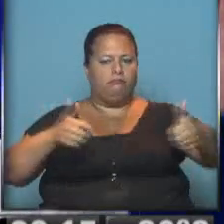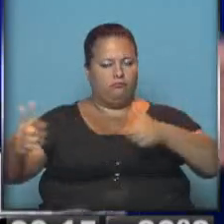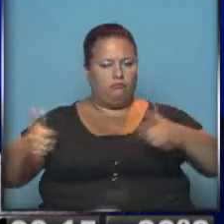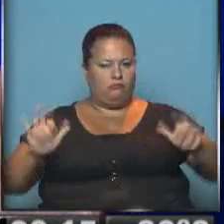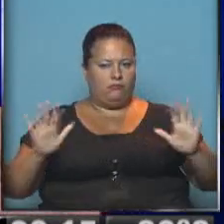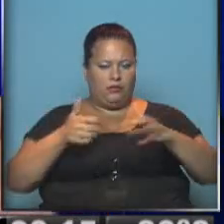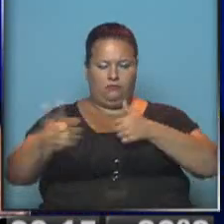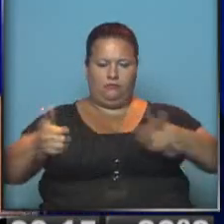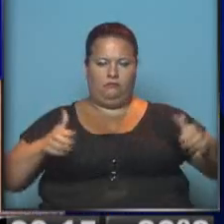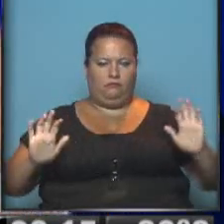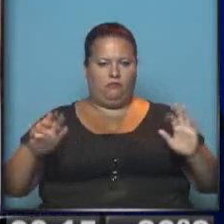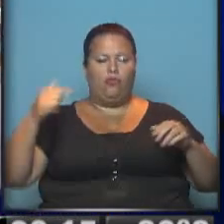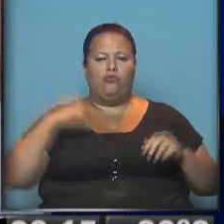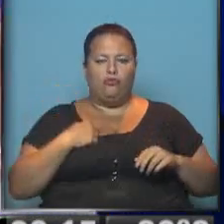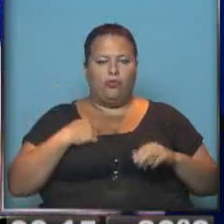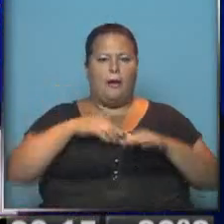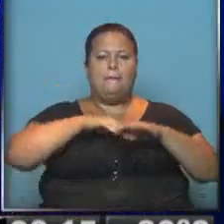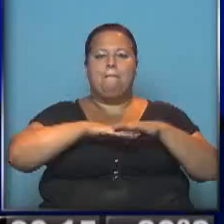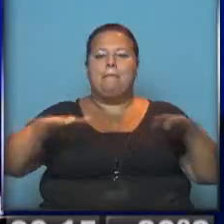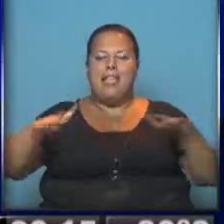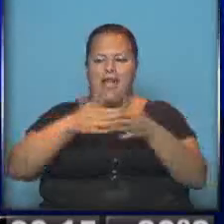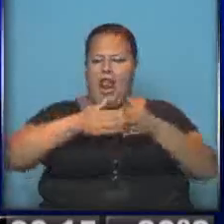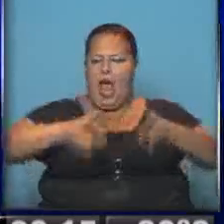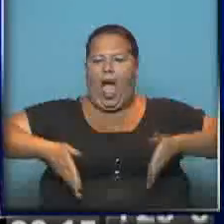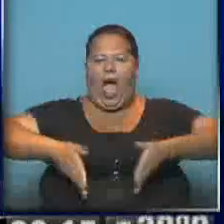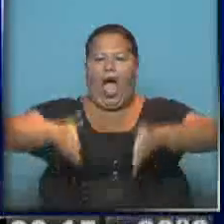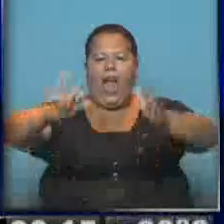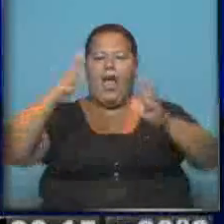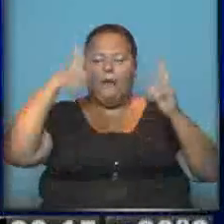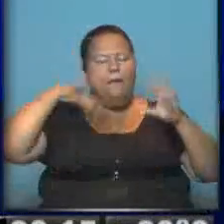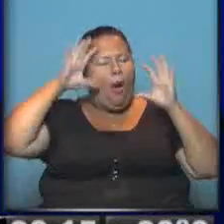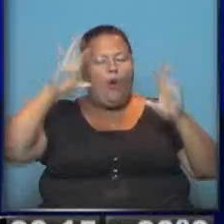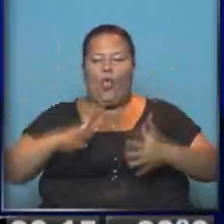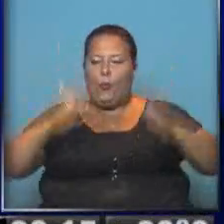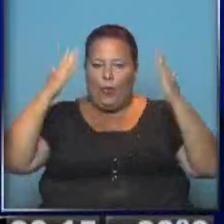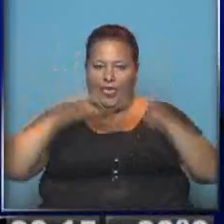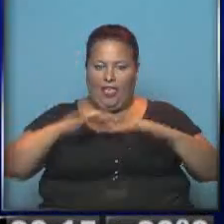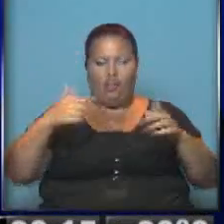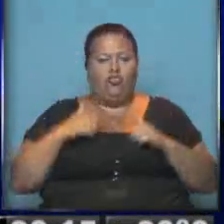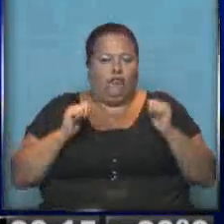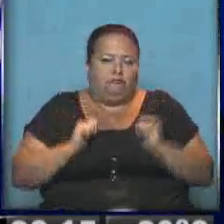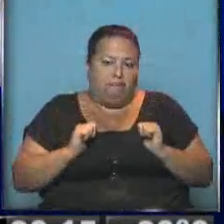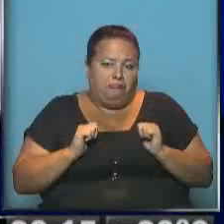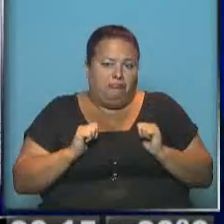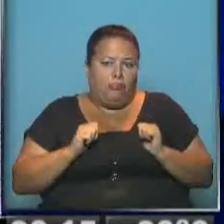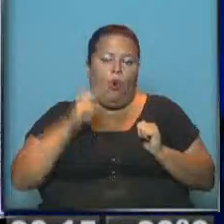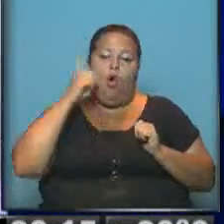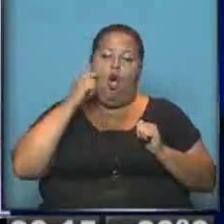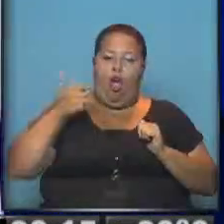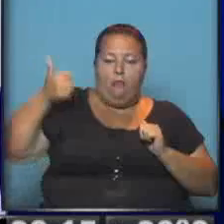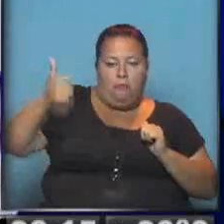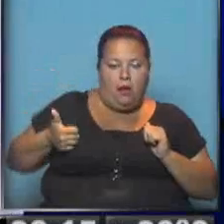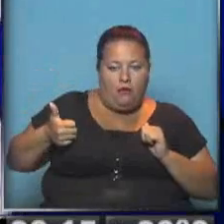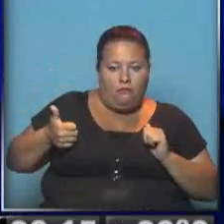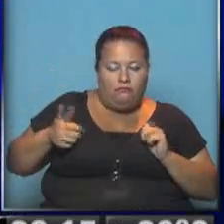sentaron en forma separada y a mí me pusieron en una mesa alargada de vidrio, yo lo que me acuerdo que era vidrio, y yo estaba sentadita. Y un señor se paró